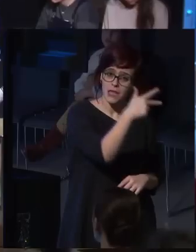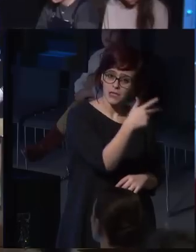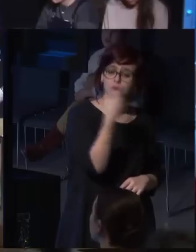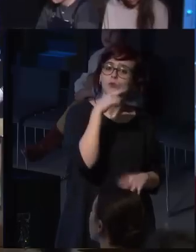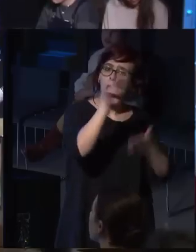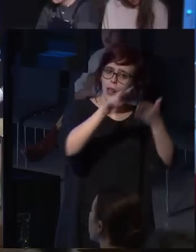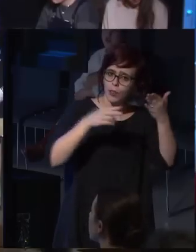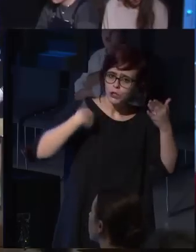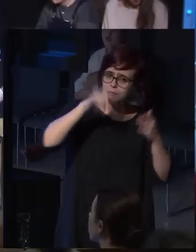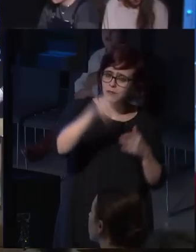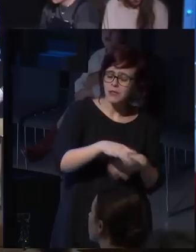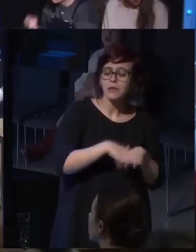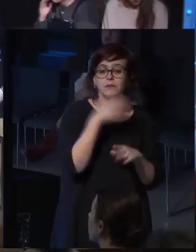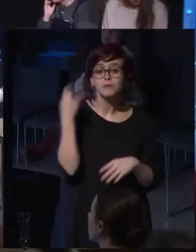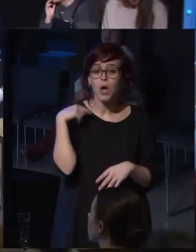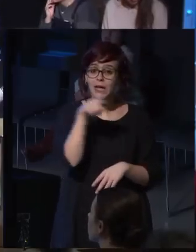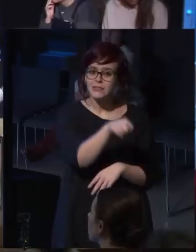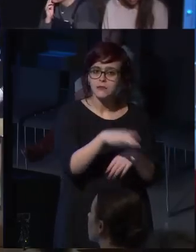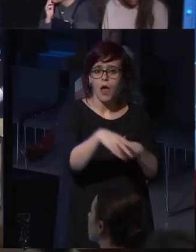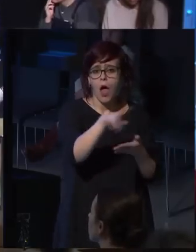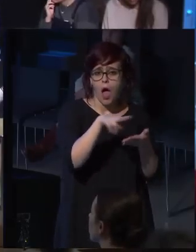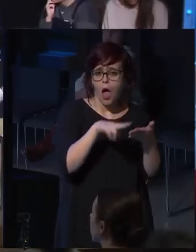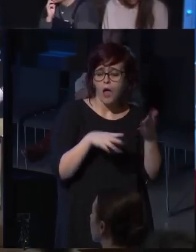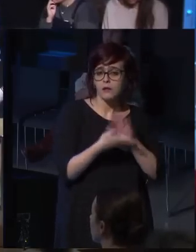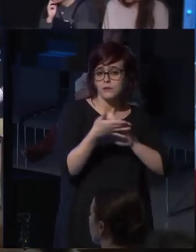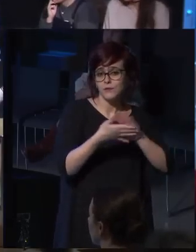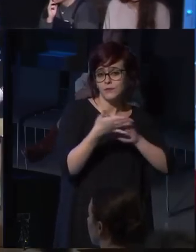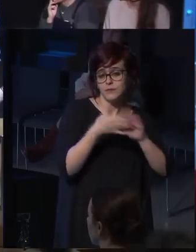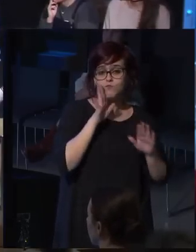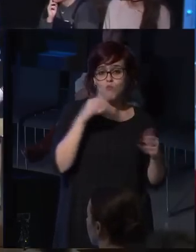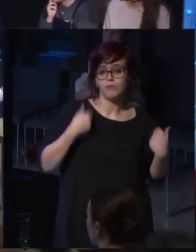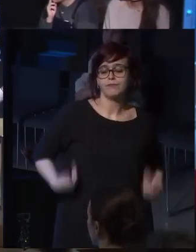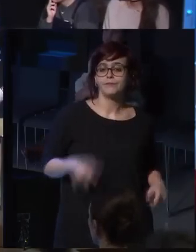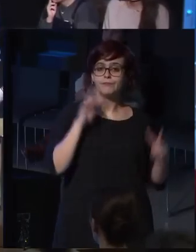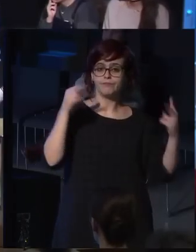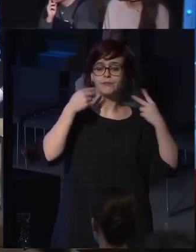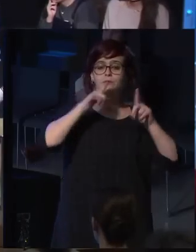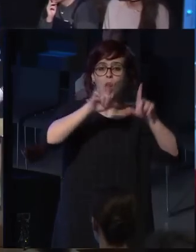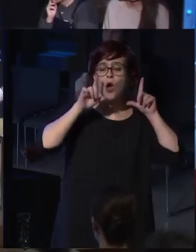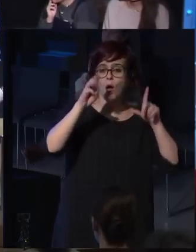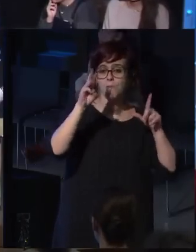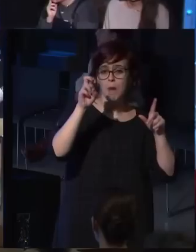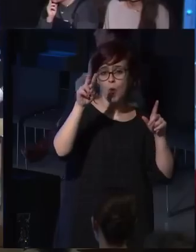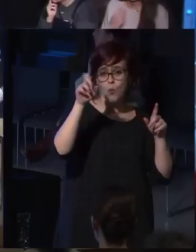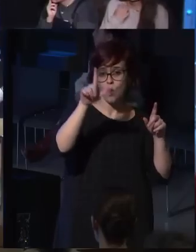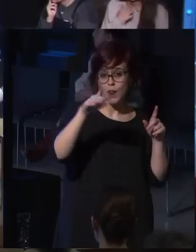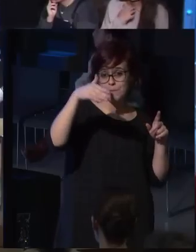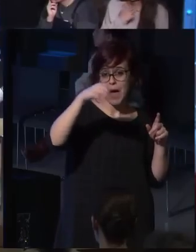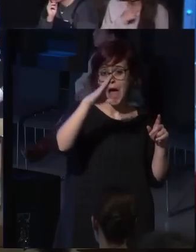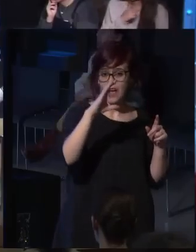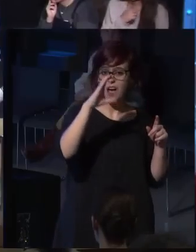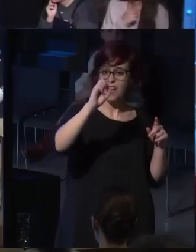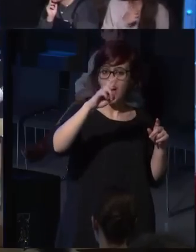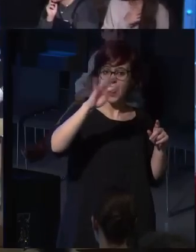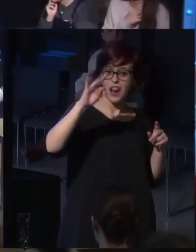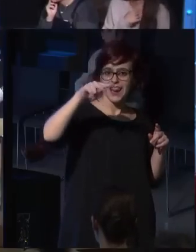Y el Geoff Emerick es que habla demasiado de la parte de Paul McCartney, que a mí me gusta mucho, y